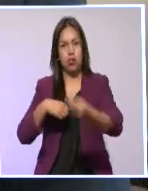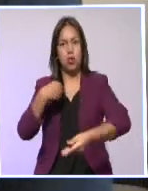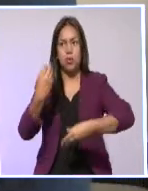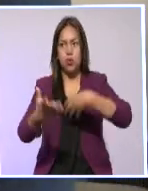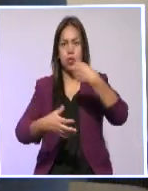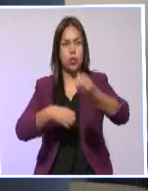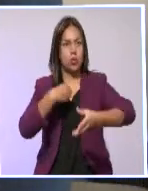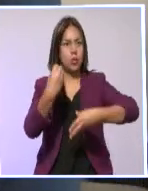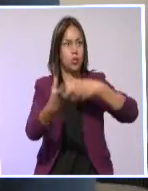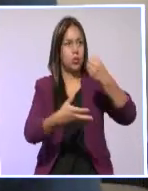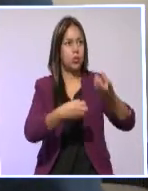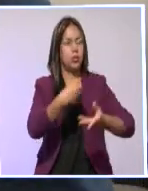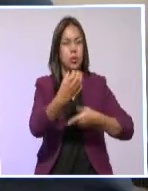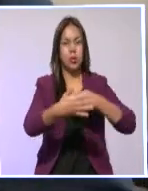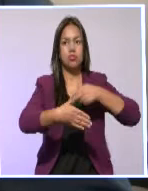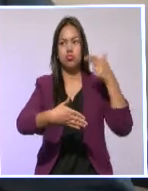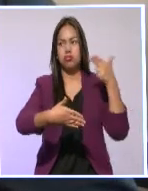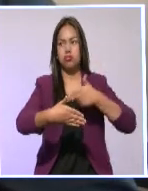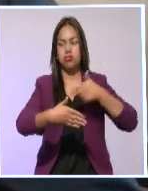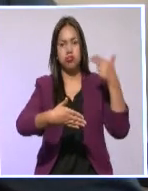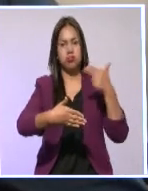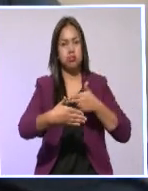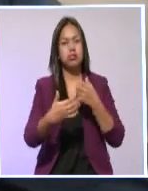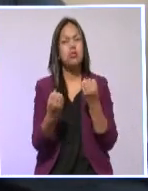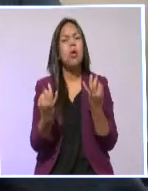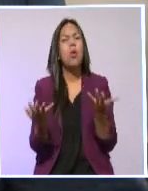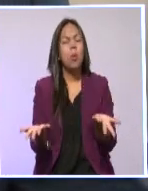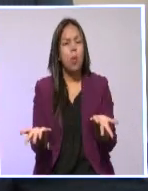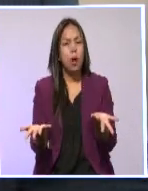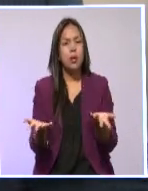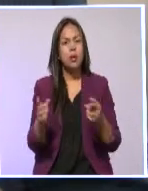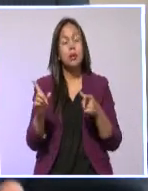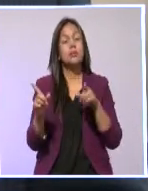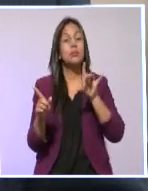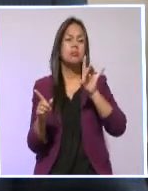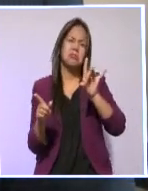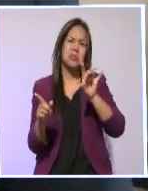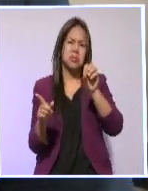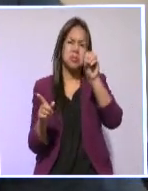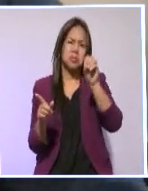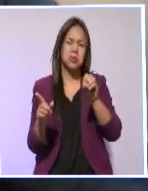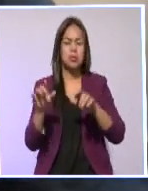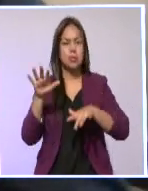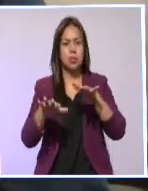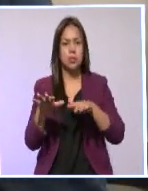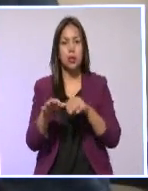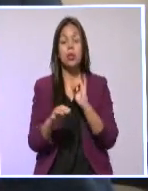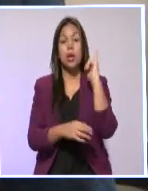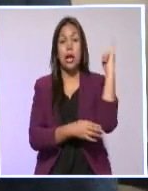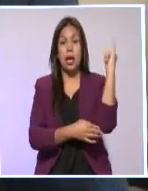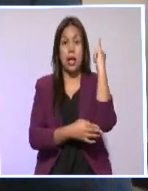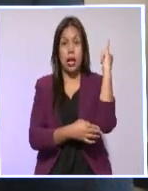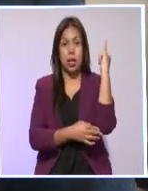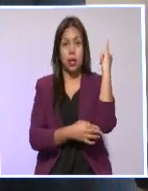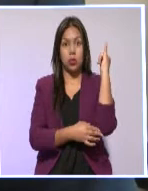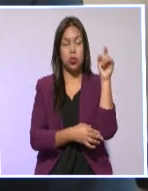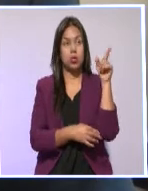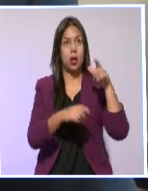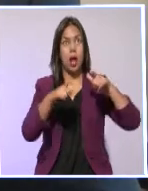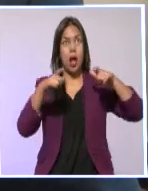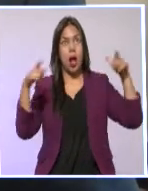las estaciones de servicio. Normalmente la mediana e industria grande adquieren desde los terminales ubicados en todo el